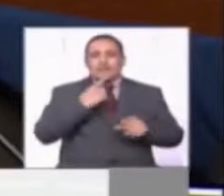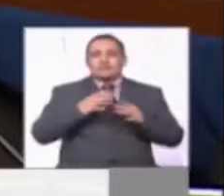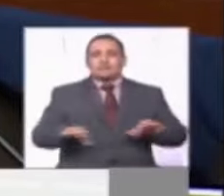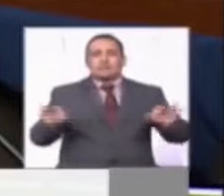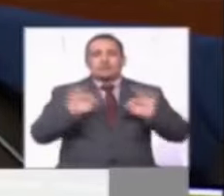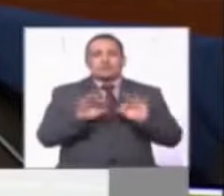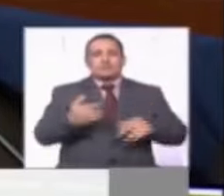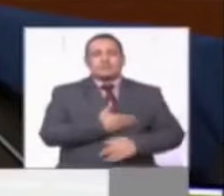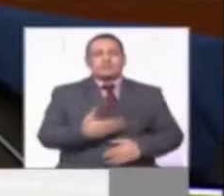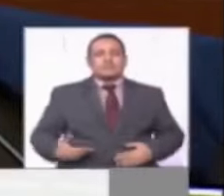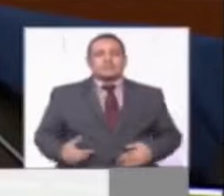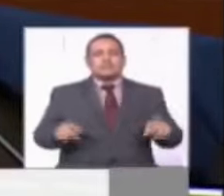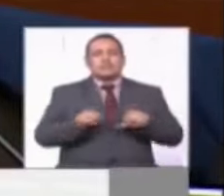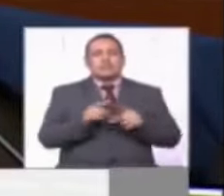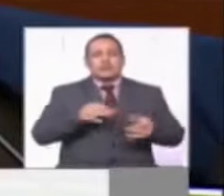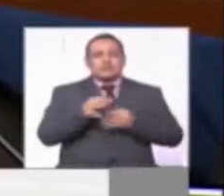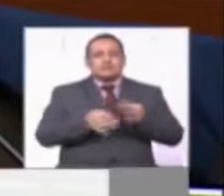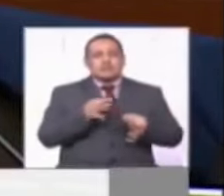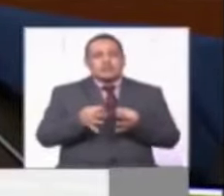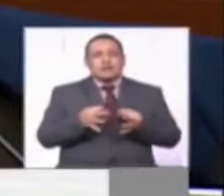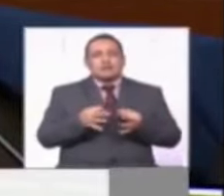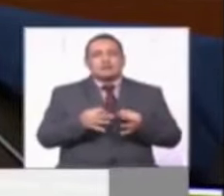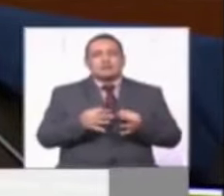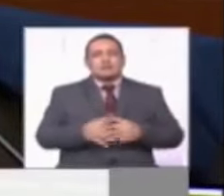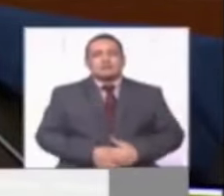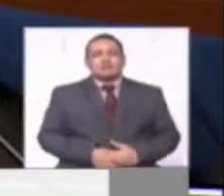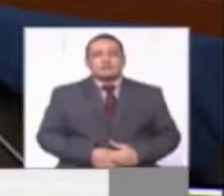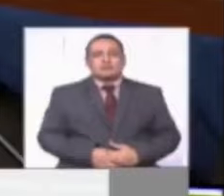fundamental, presidente, destacar